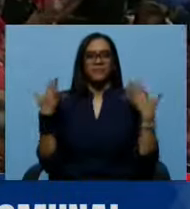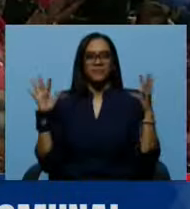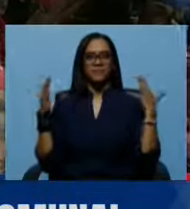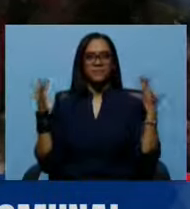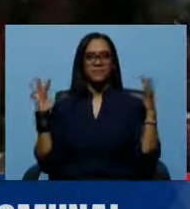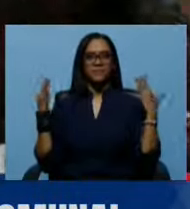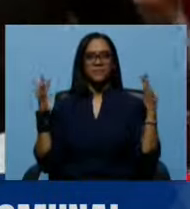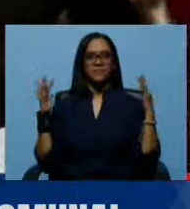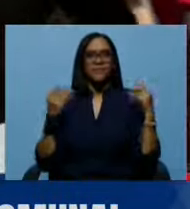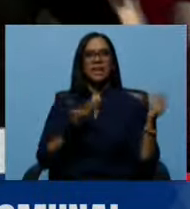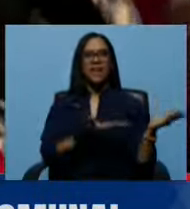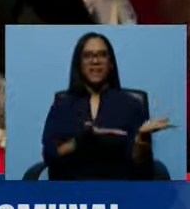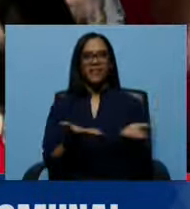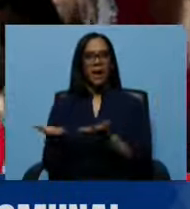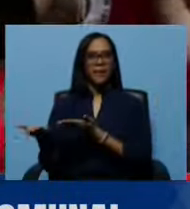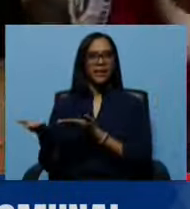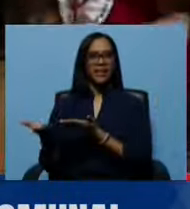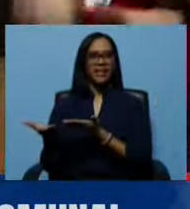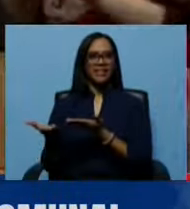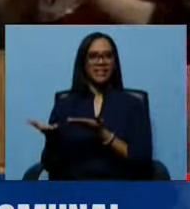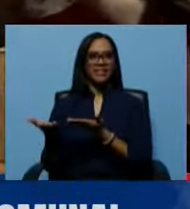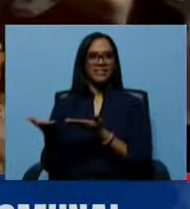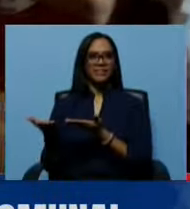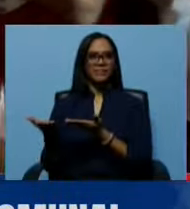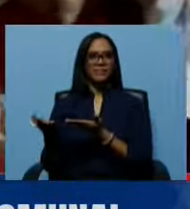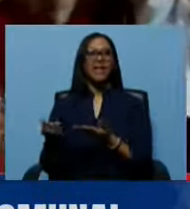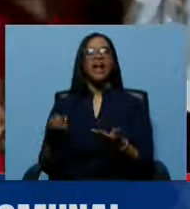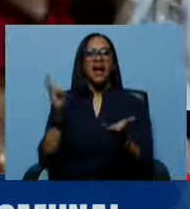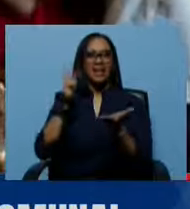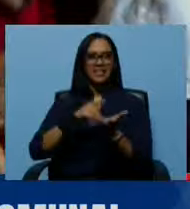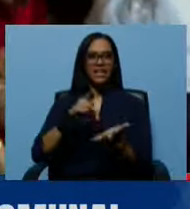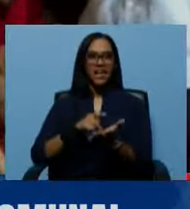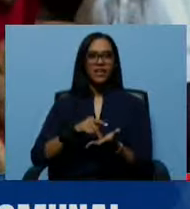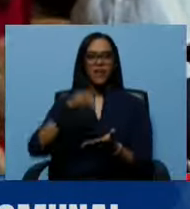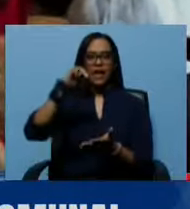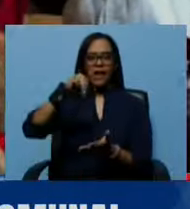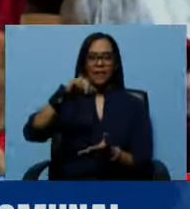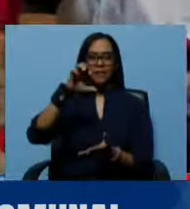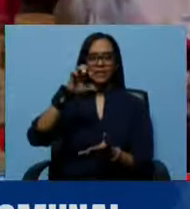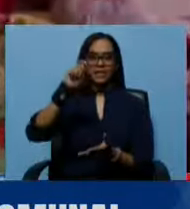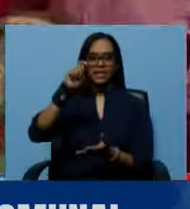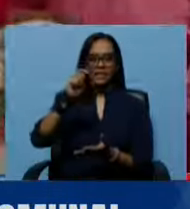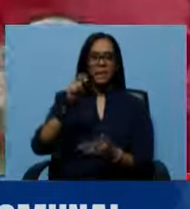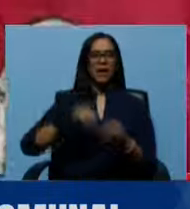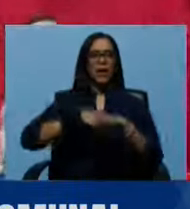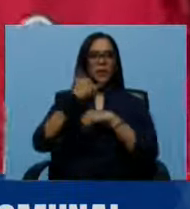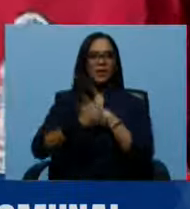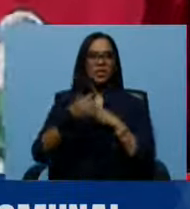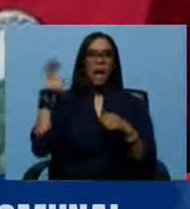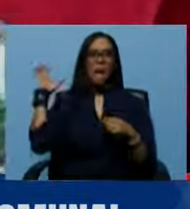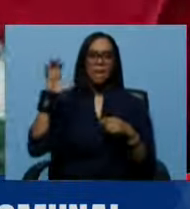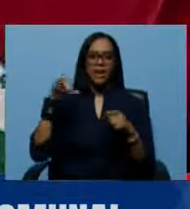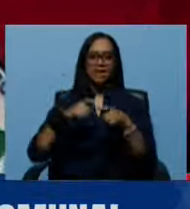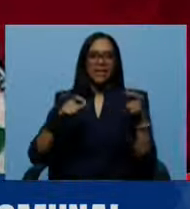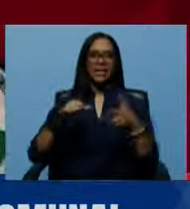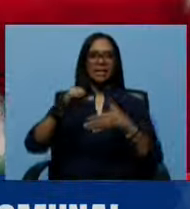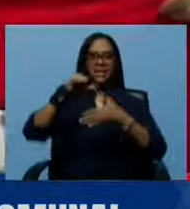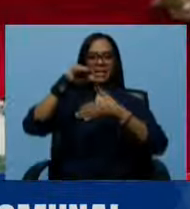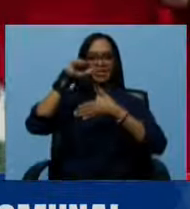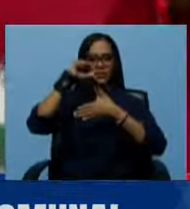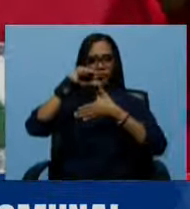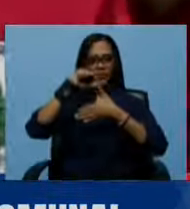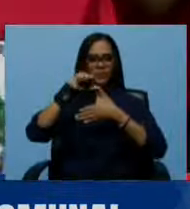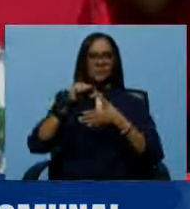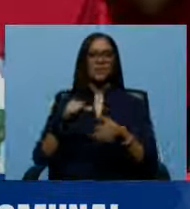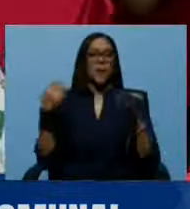la bienvenida, bienvindo, ha llegado el MST para el proyecto Patria Grande del Sur. Un gran